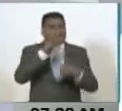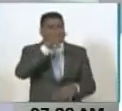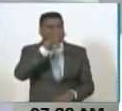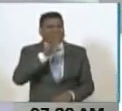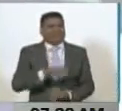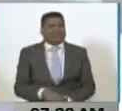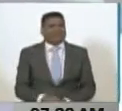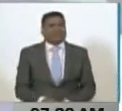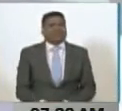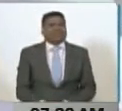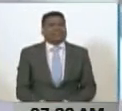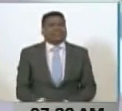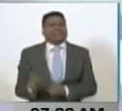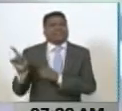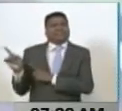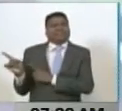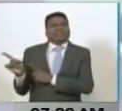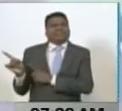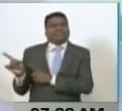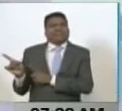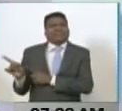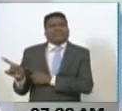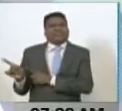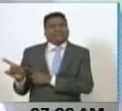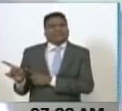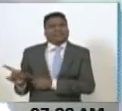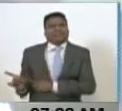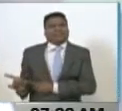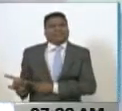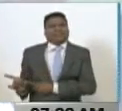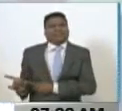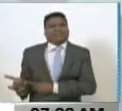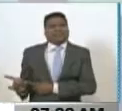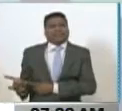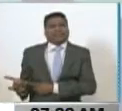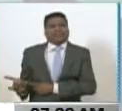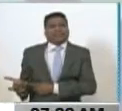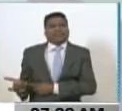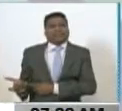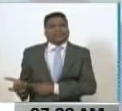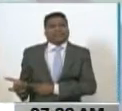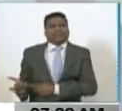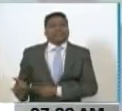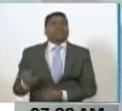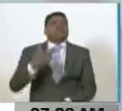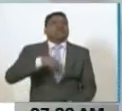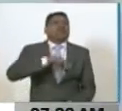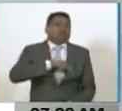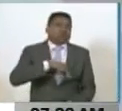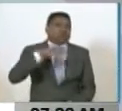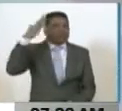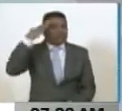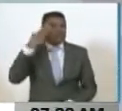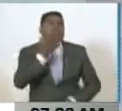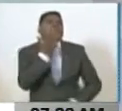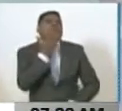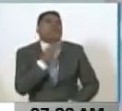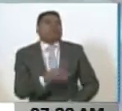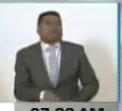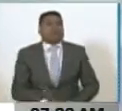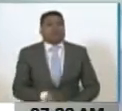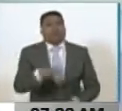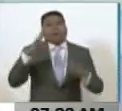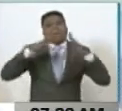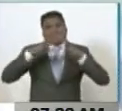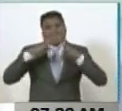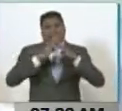yo valoro mucho el trabajo de ustedes porque tienen una gran responsabilidad. Nosotros sabemos que en mi casa donde comían 2, ahora comen 5.